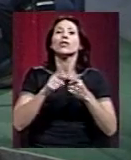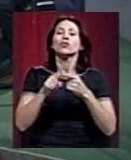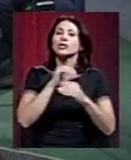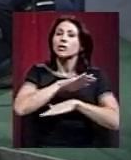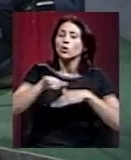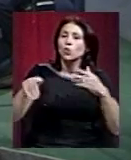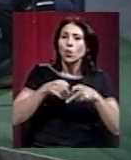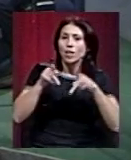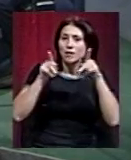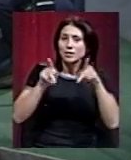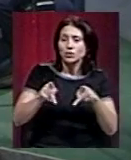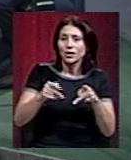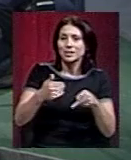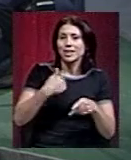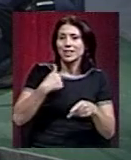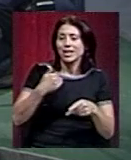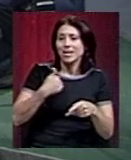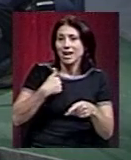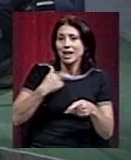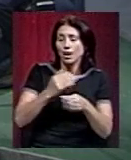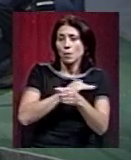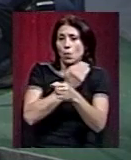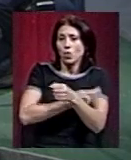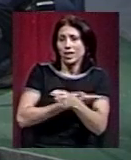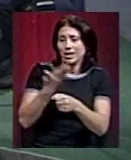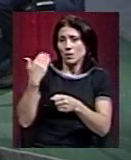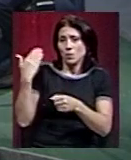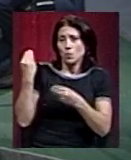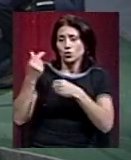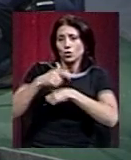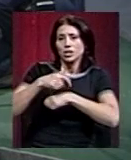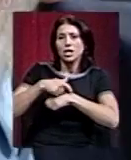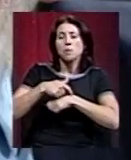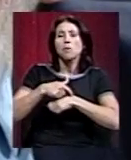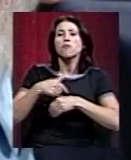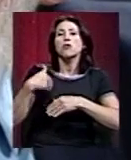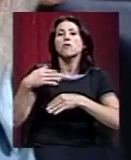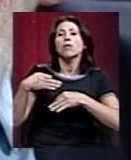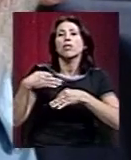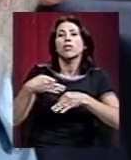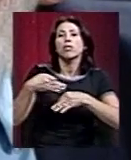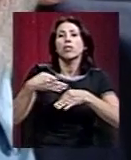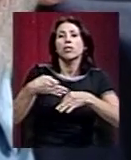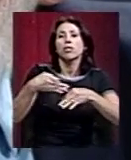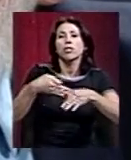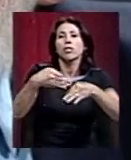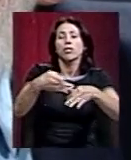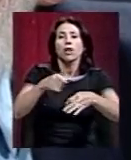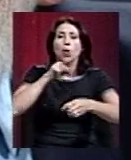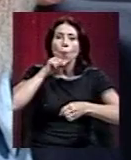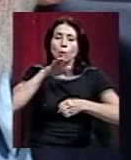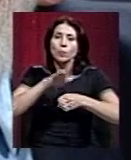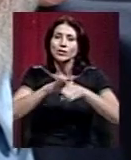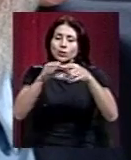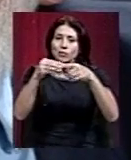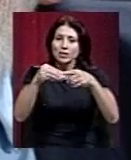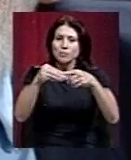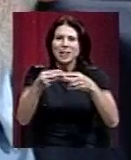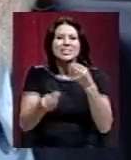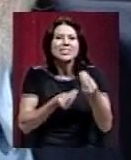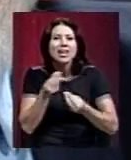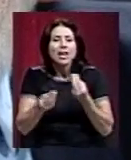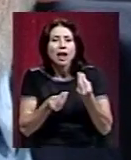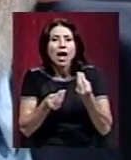largo tiempo, fueron soslayando los compromisos fundamentales, cuál era el de dotar a la región y el dotar a los